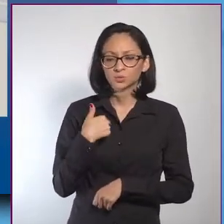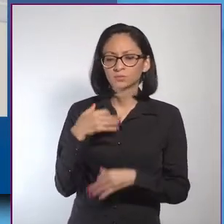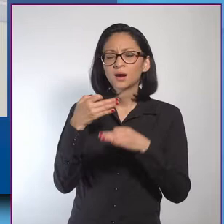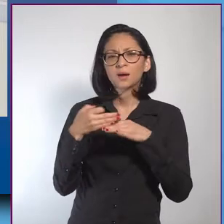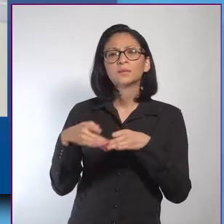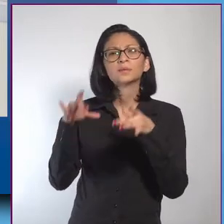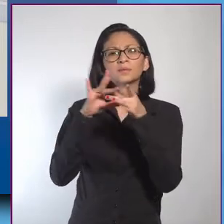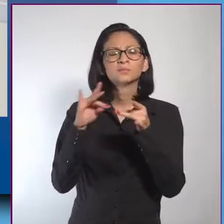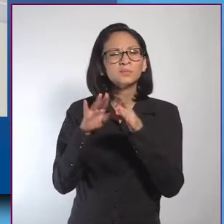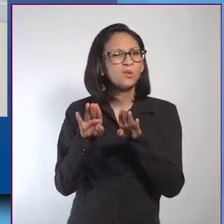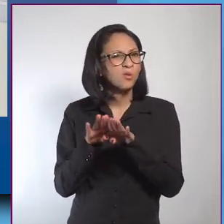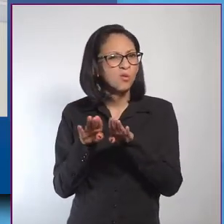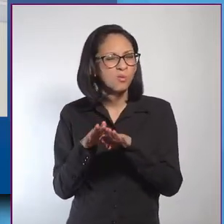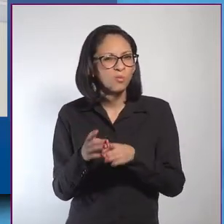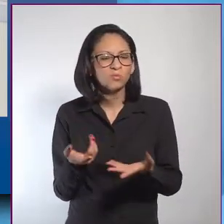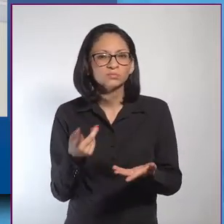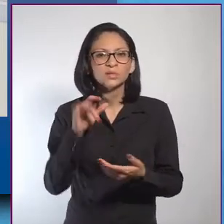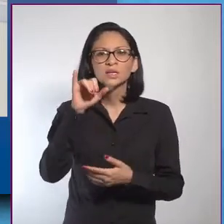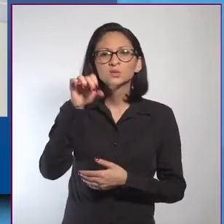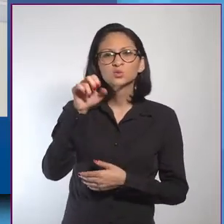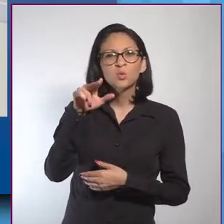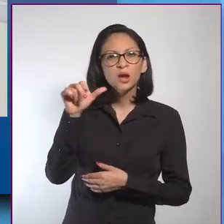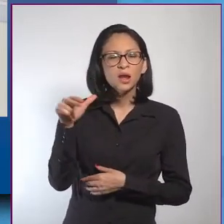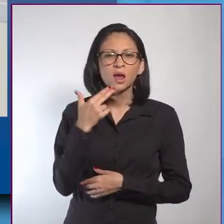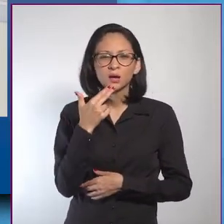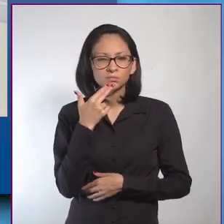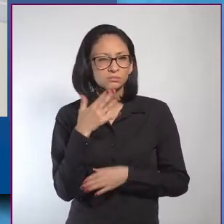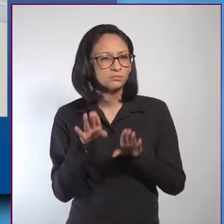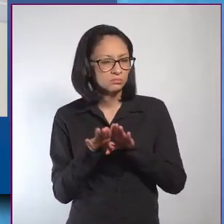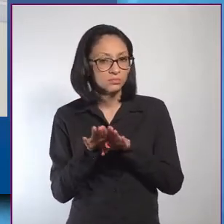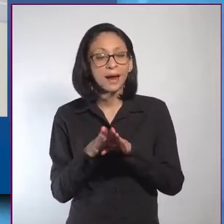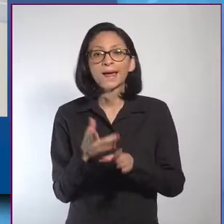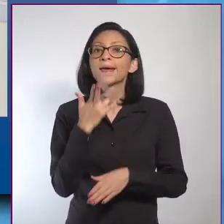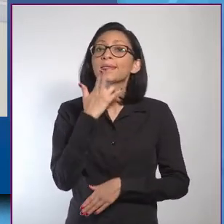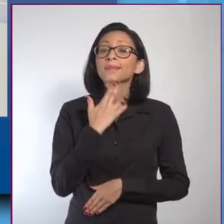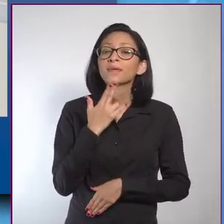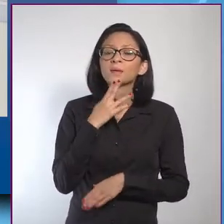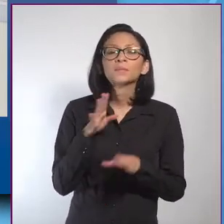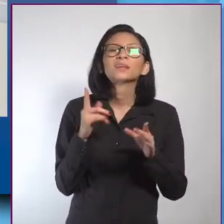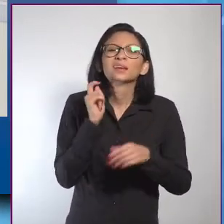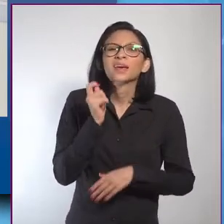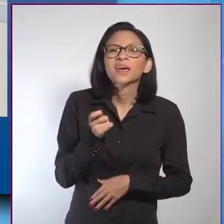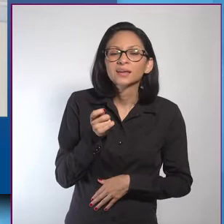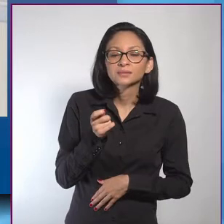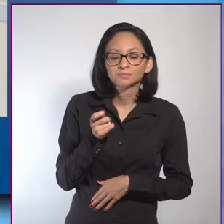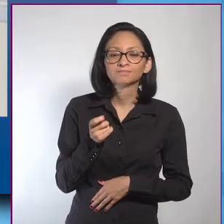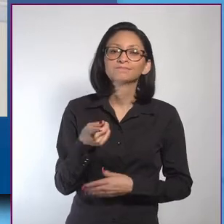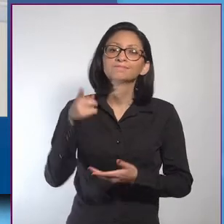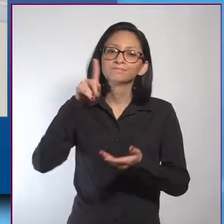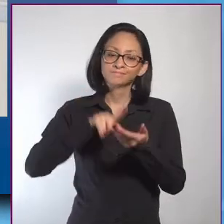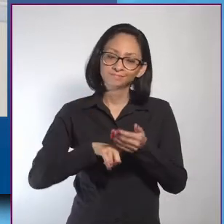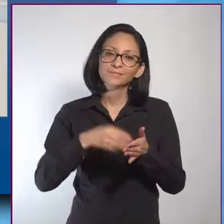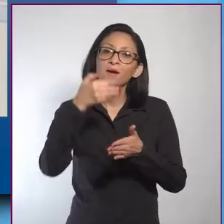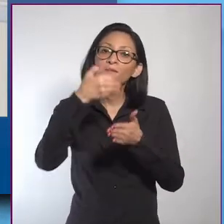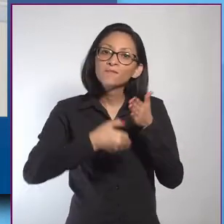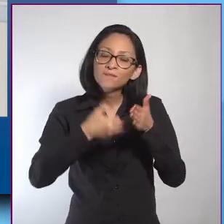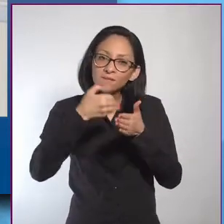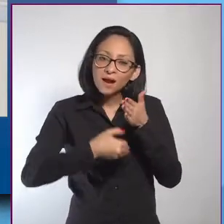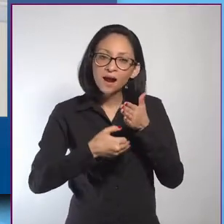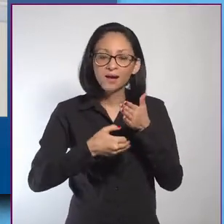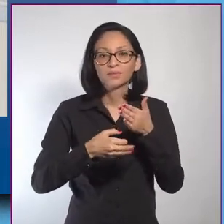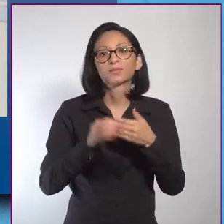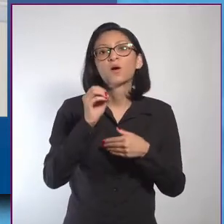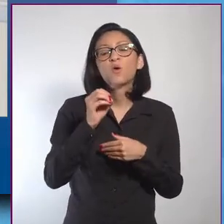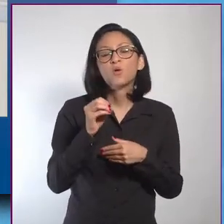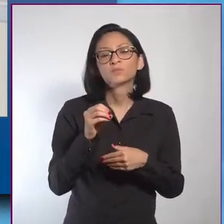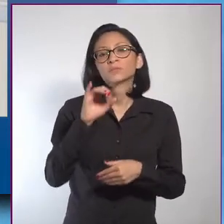tratamiento con insulina. Hay que saber que la diabetes es una enfermedad que se produce por la falta o deficiencia de